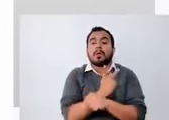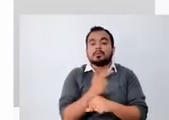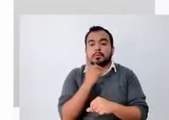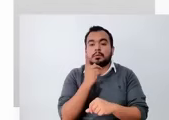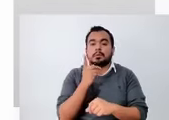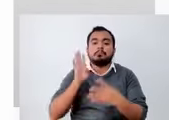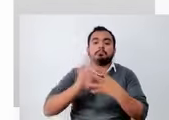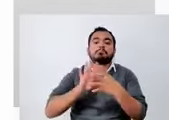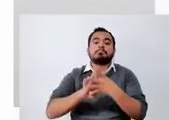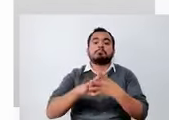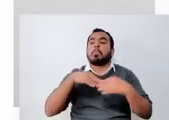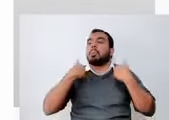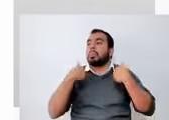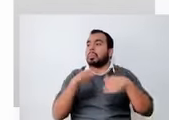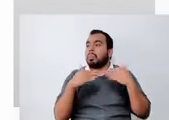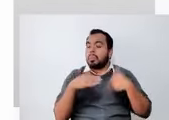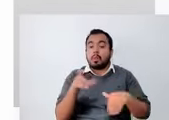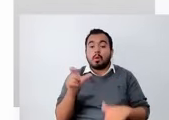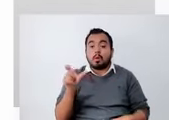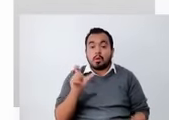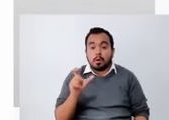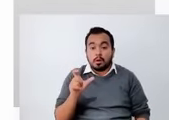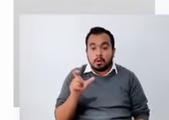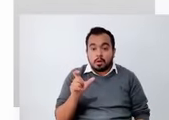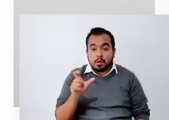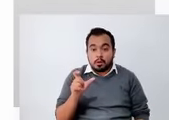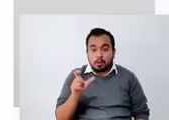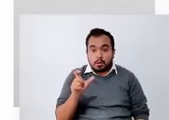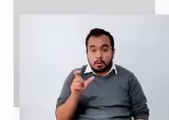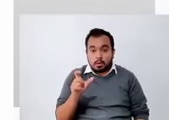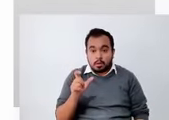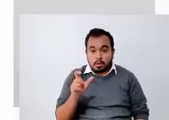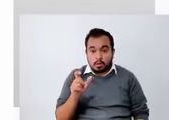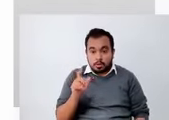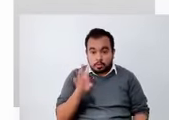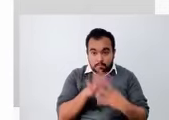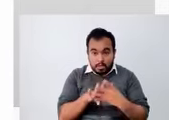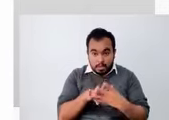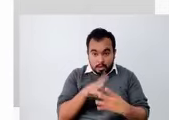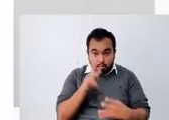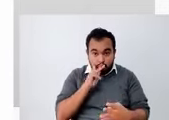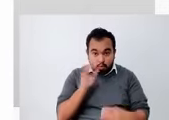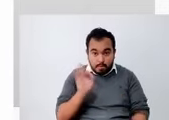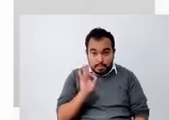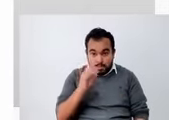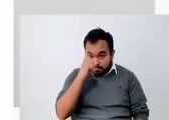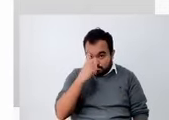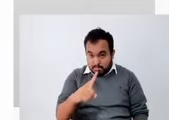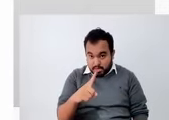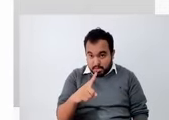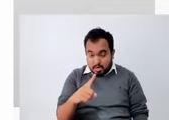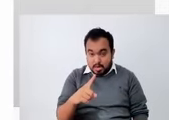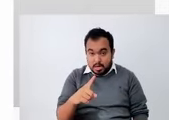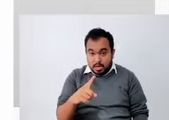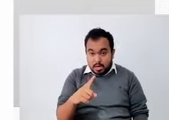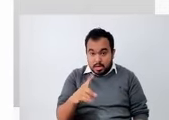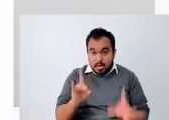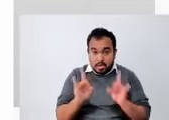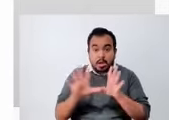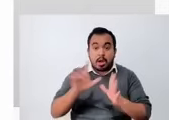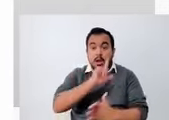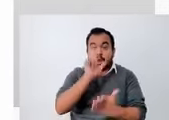penalistas, que las únicas ocasiones que se refieren a la probabilidad de la pena es para hablar de un pasaje de los delitos y